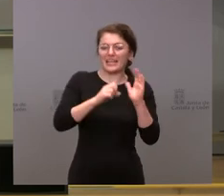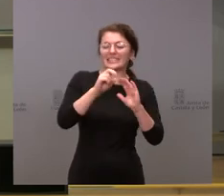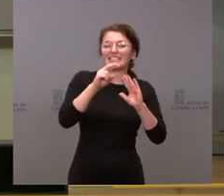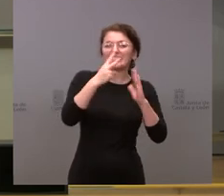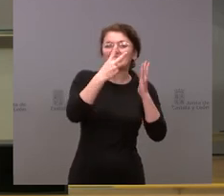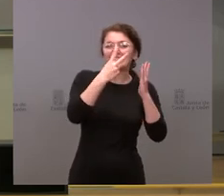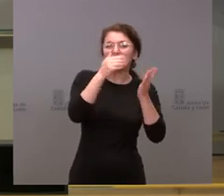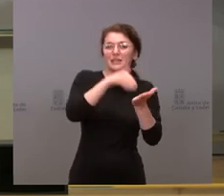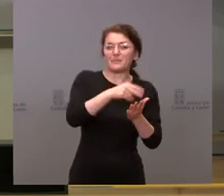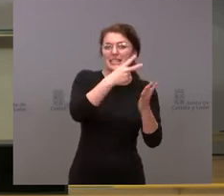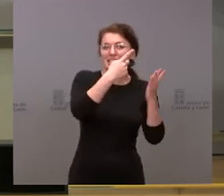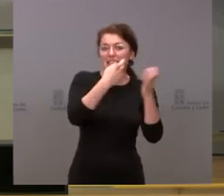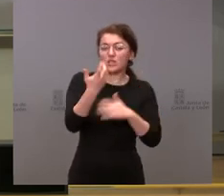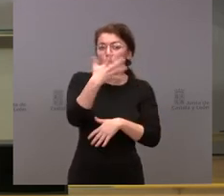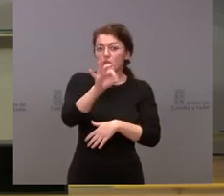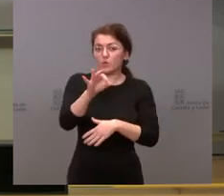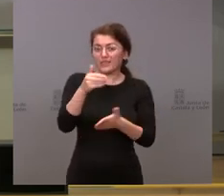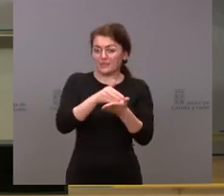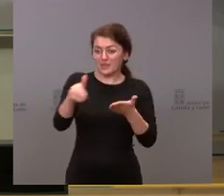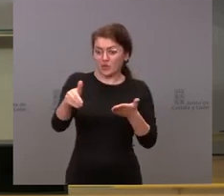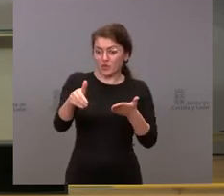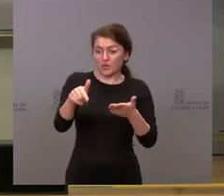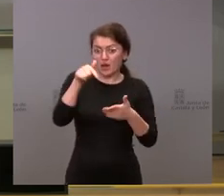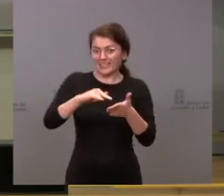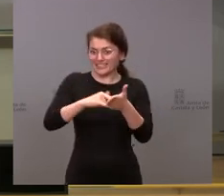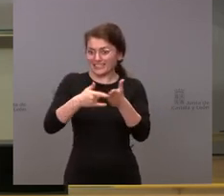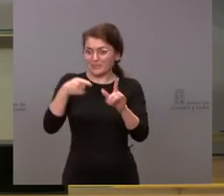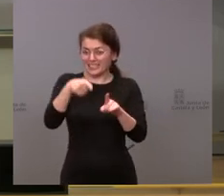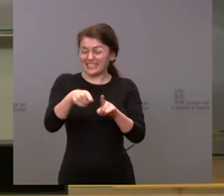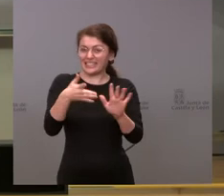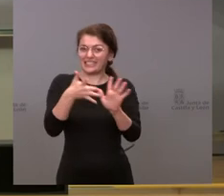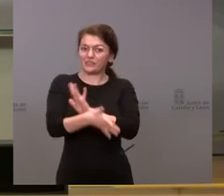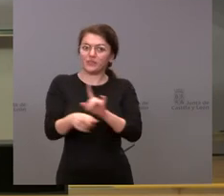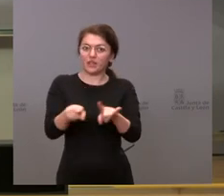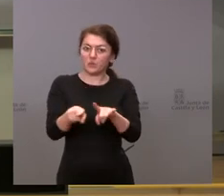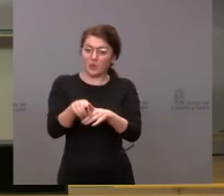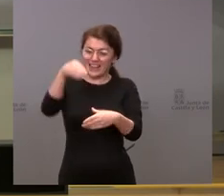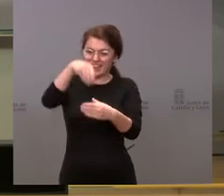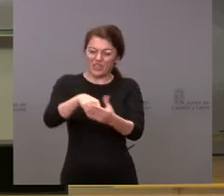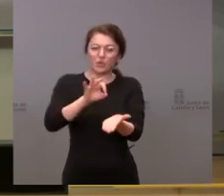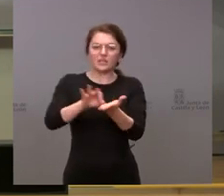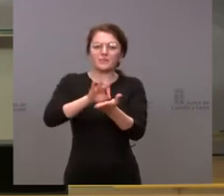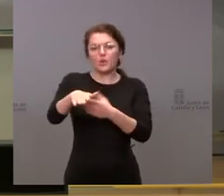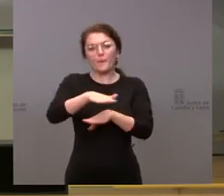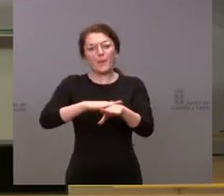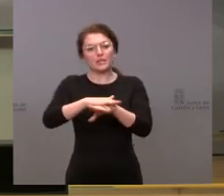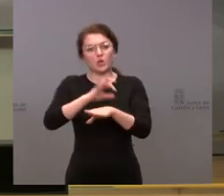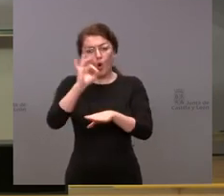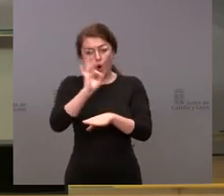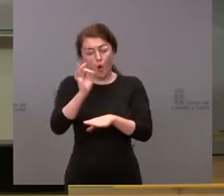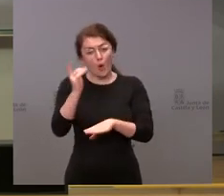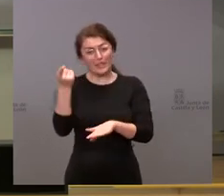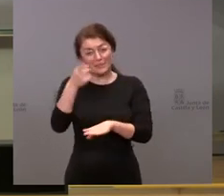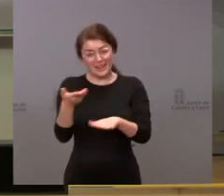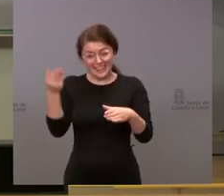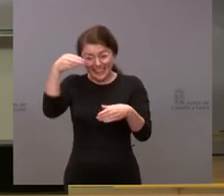durante la vigencia del actual sistema está meten únicamente los servicios básicos o incluyen también lo que afecta al